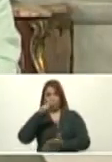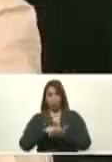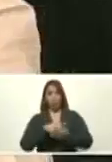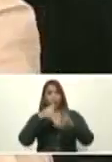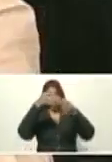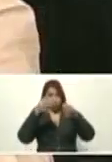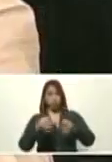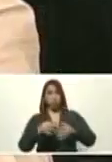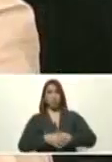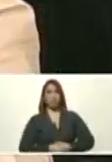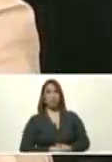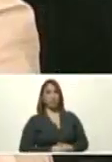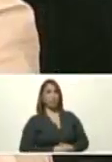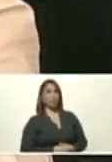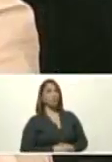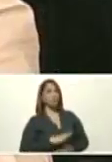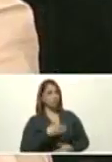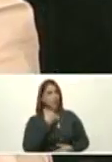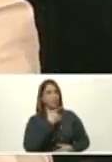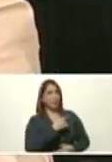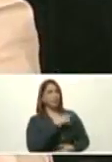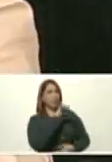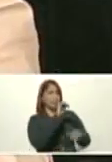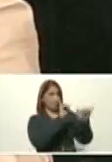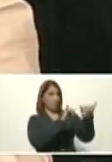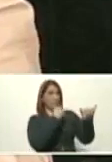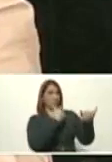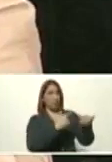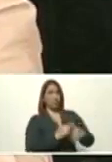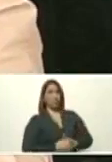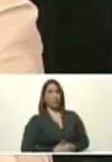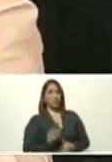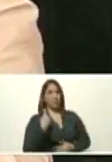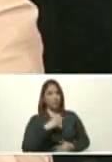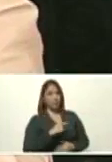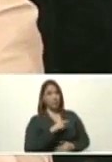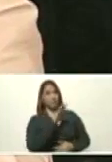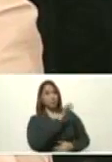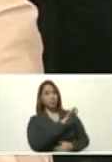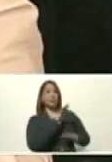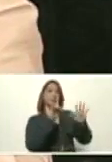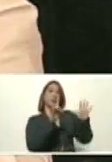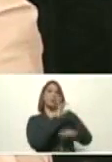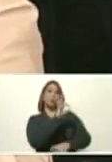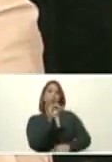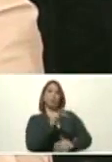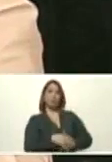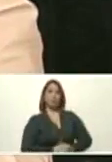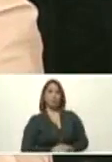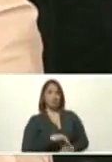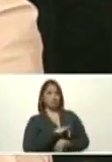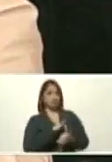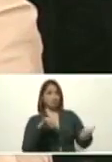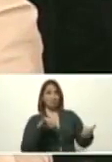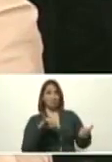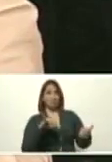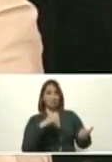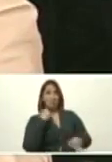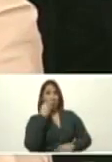la afirmación, y hoy puedo decirle, como usted lo anunció, que bueno, tenemos un 56% ya de